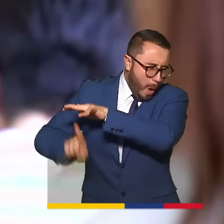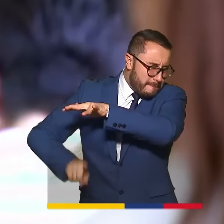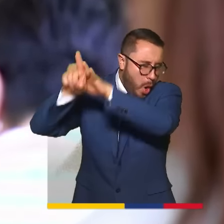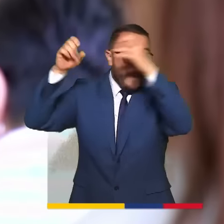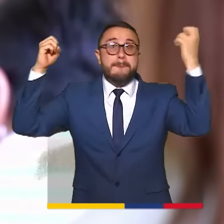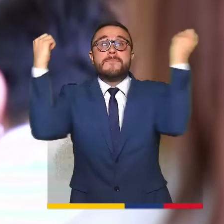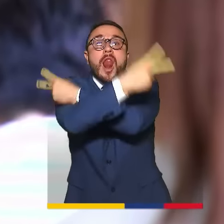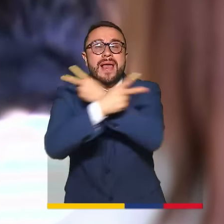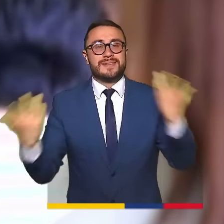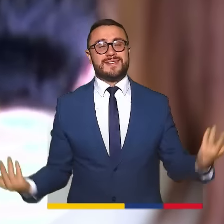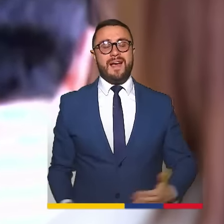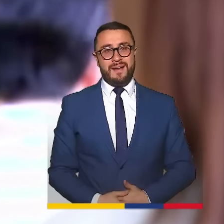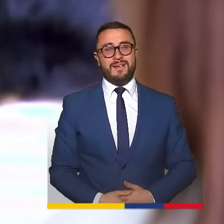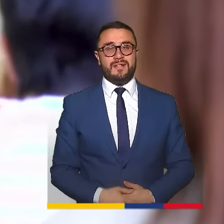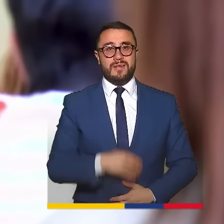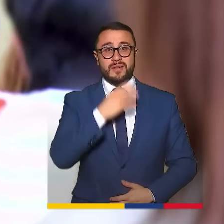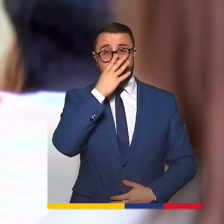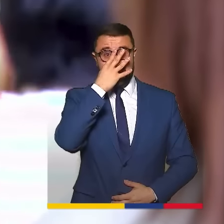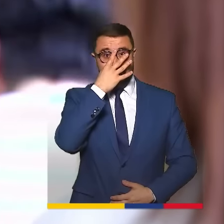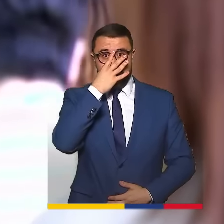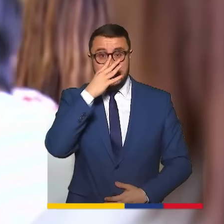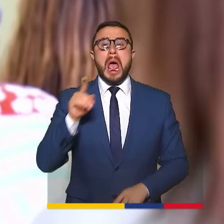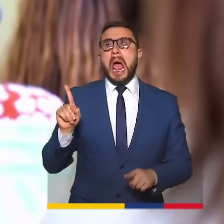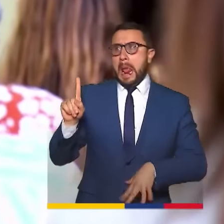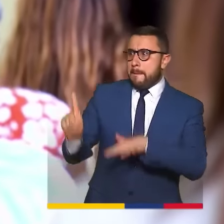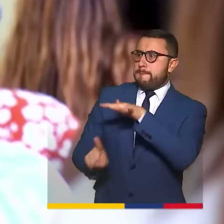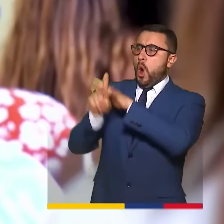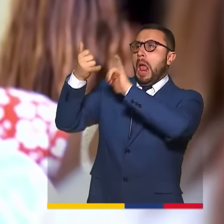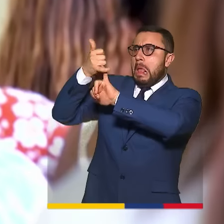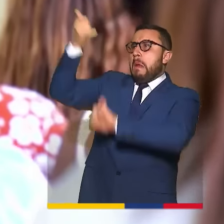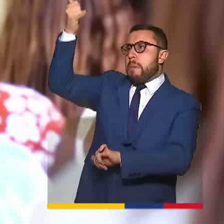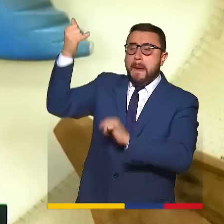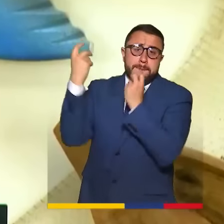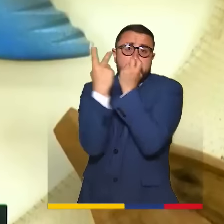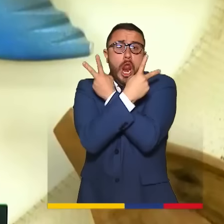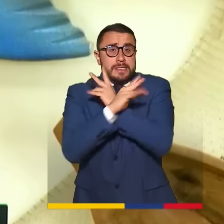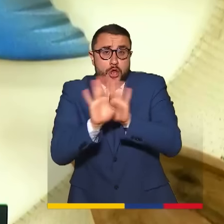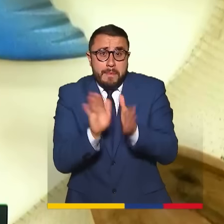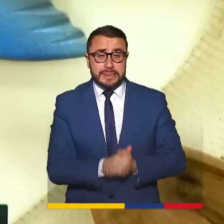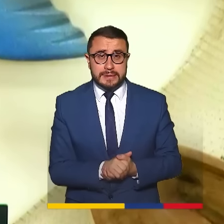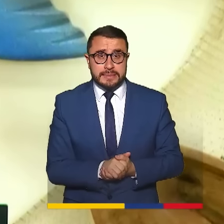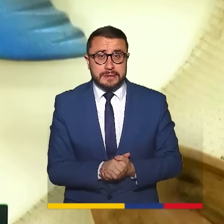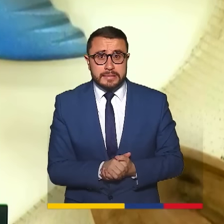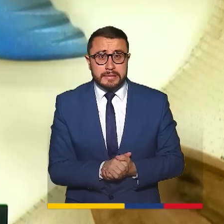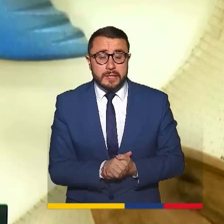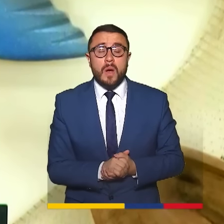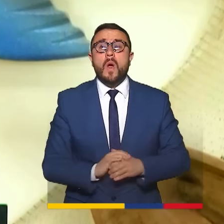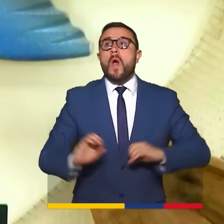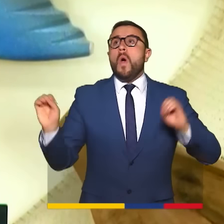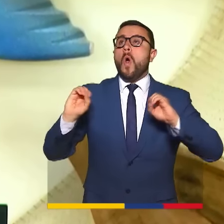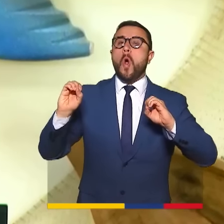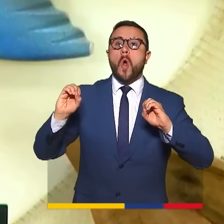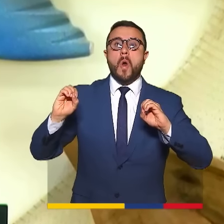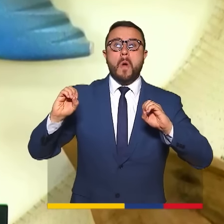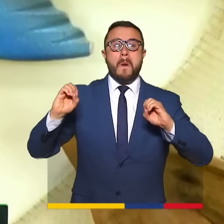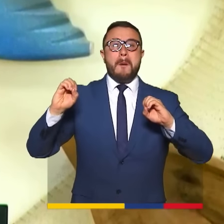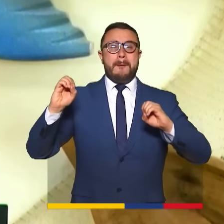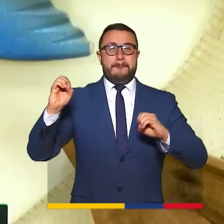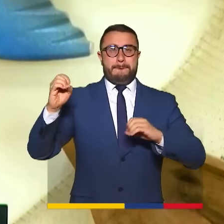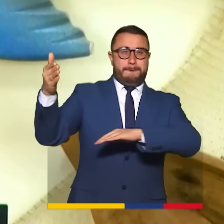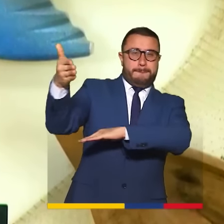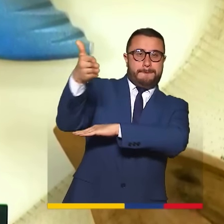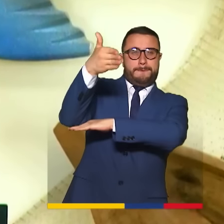No fue una la de la independencia, no fue la de la guerra a muerte y de la bandera rojinegra que